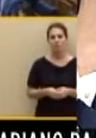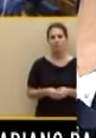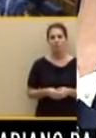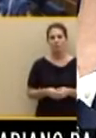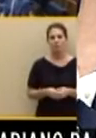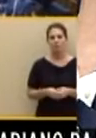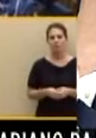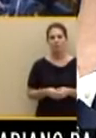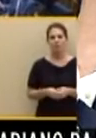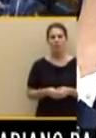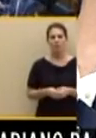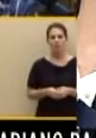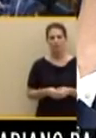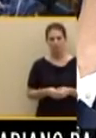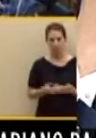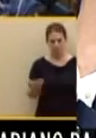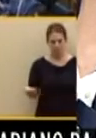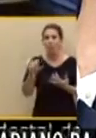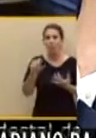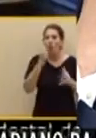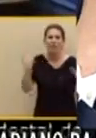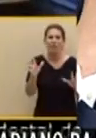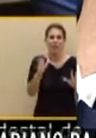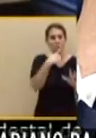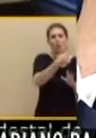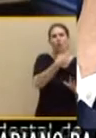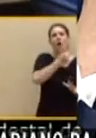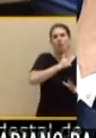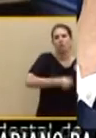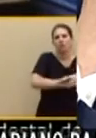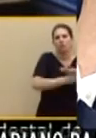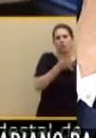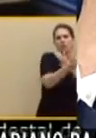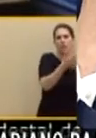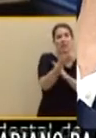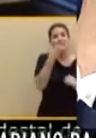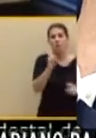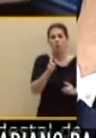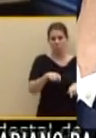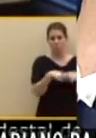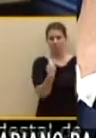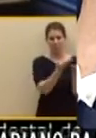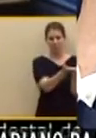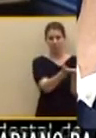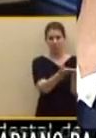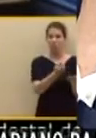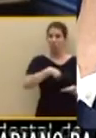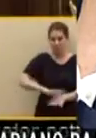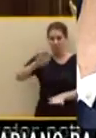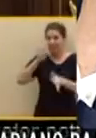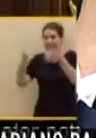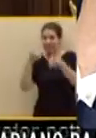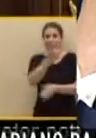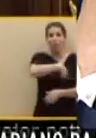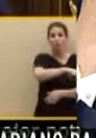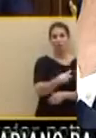una masa salarial aparte de la renta que se distribuye entre salarios e impuestos sobre la producción de beneficios empezaréis los años en